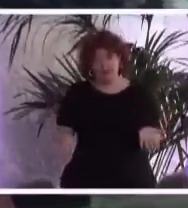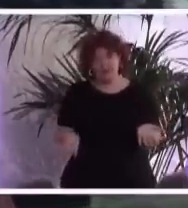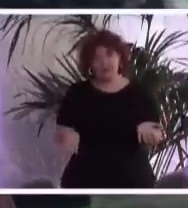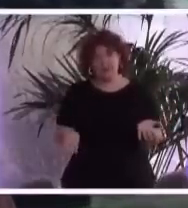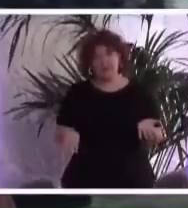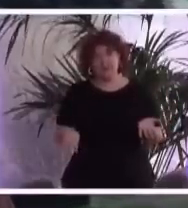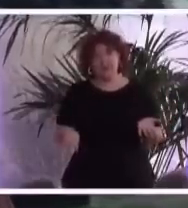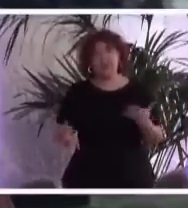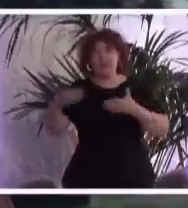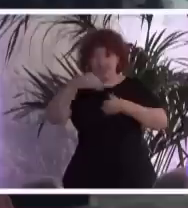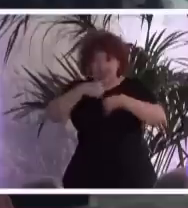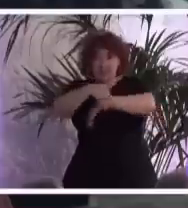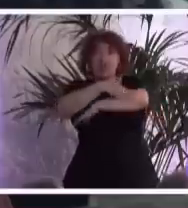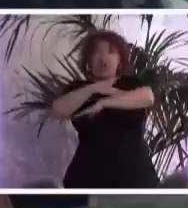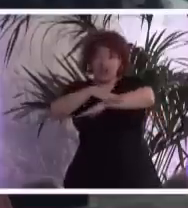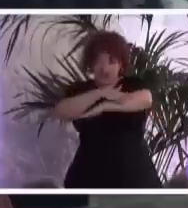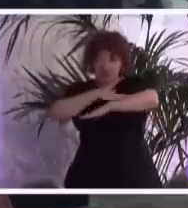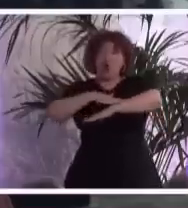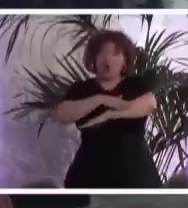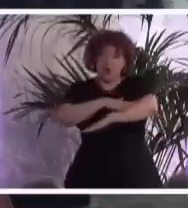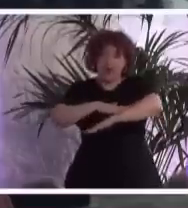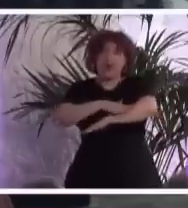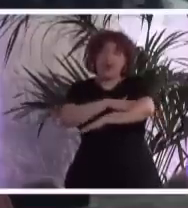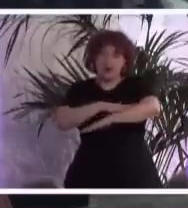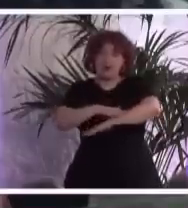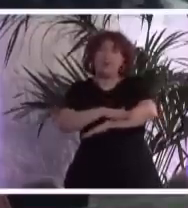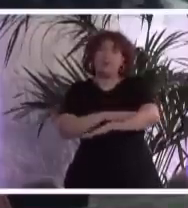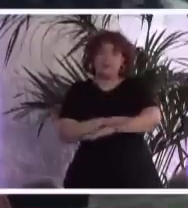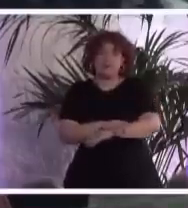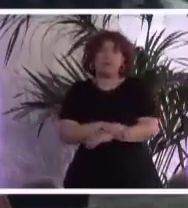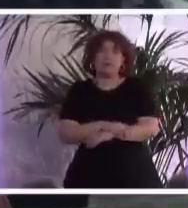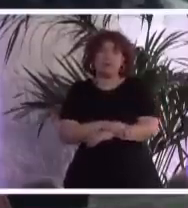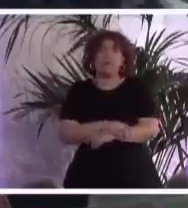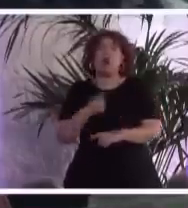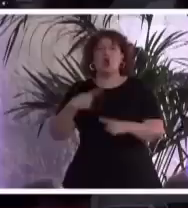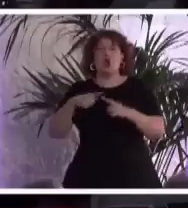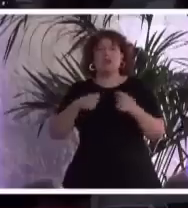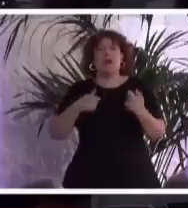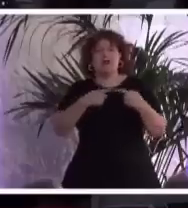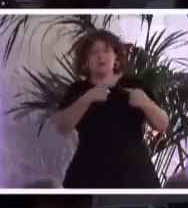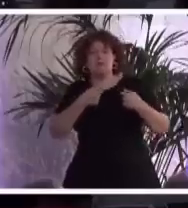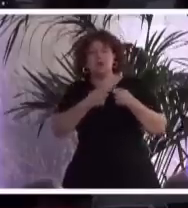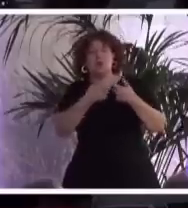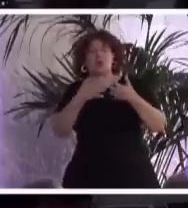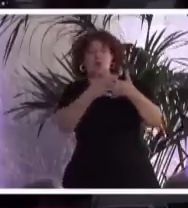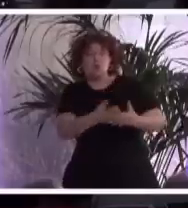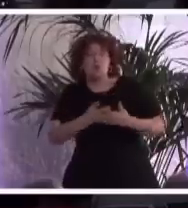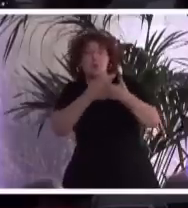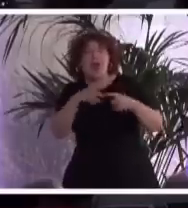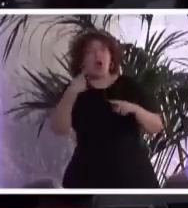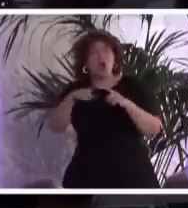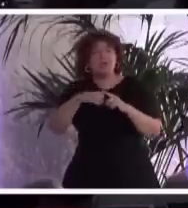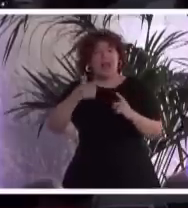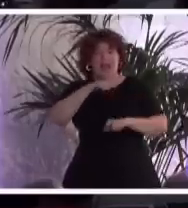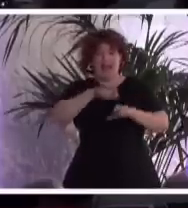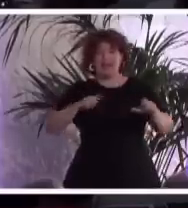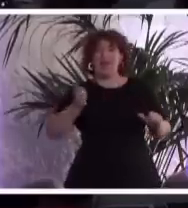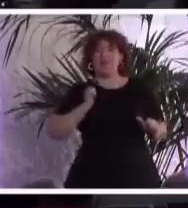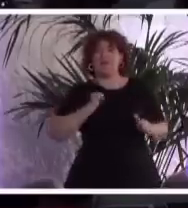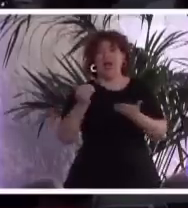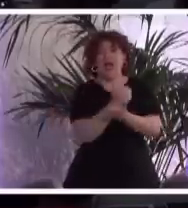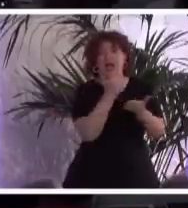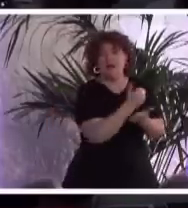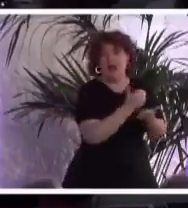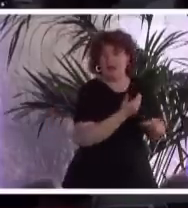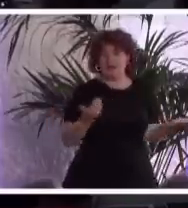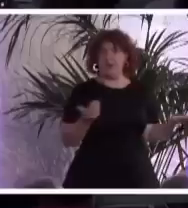que en el gobierno se está para sacar cosas a favor de la gente con toda la cordialidad con toda